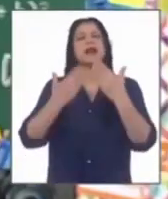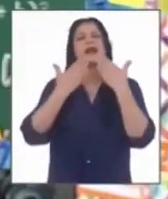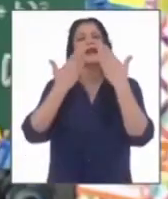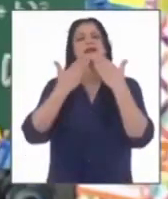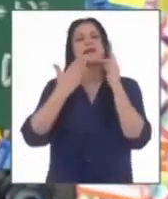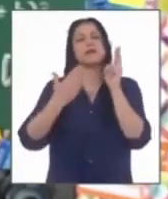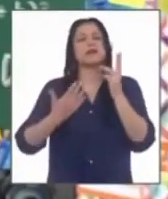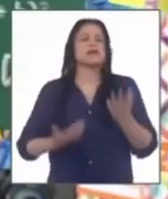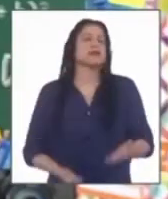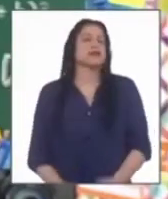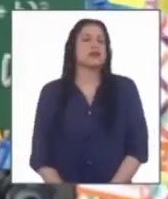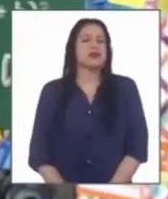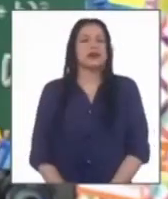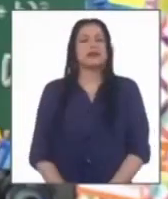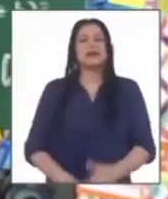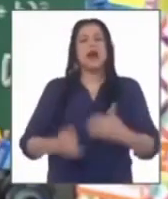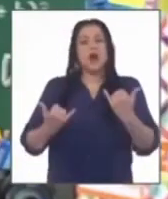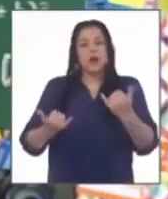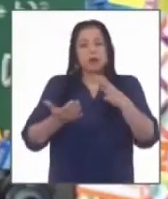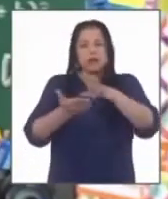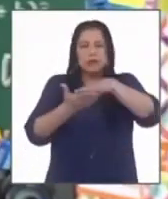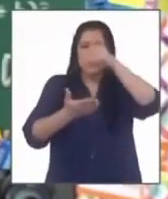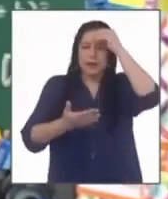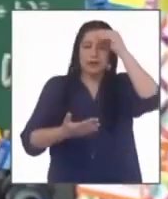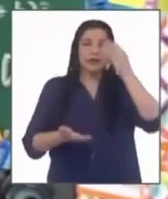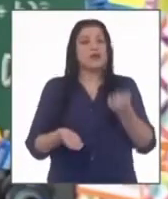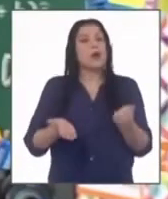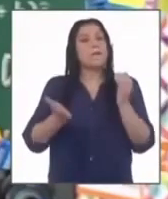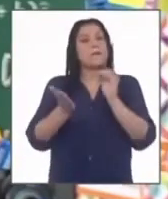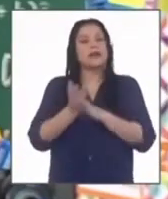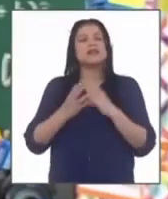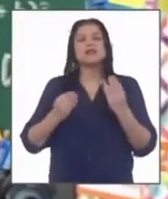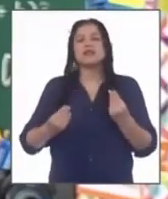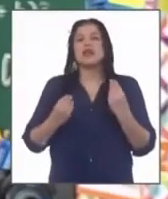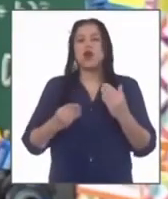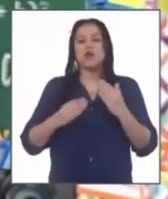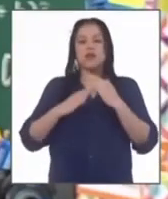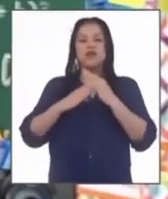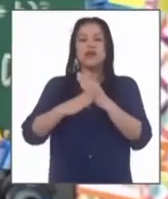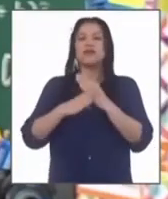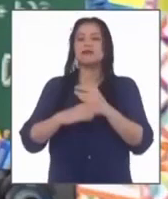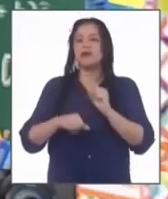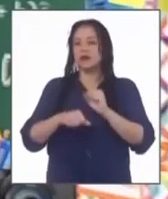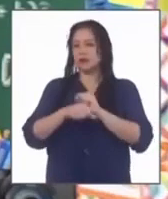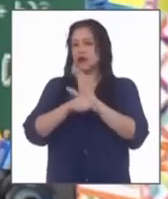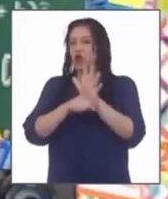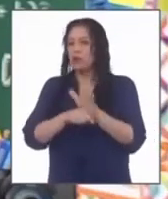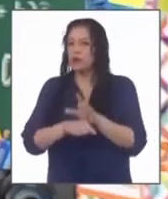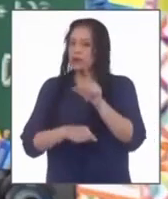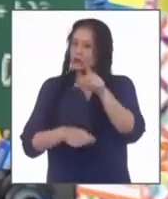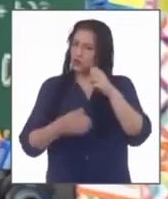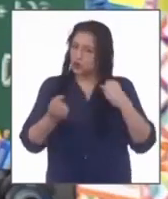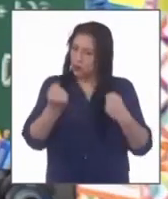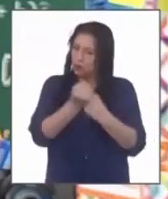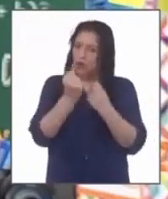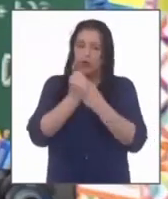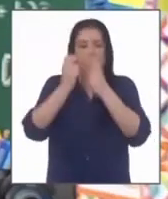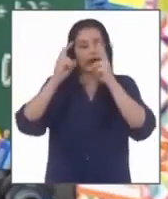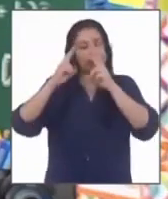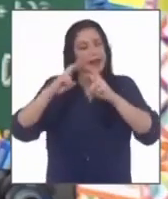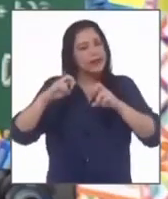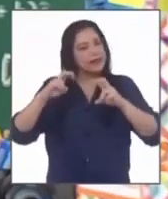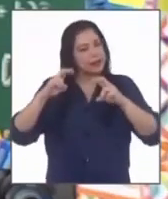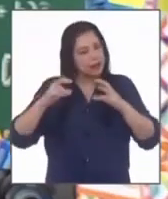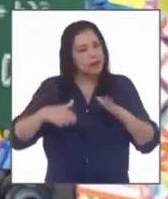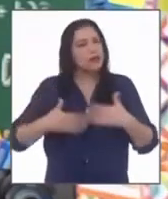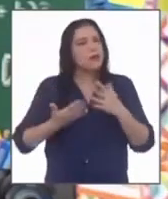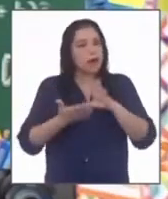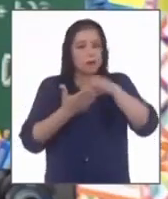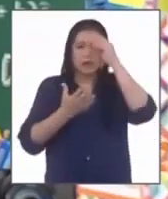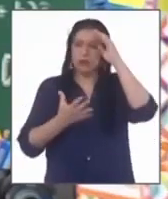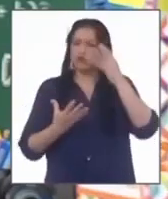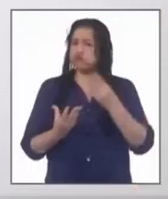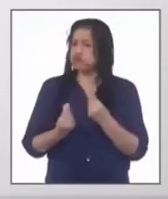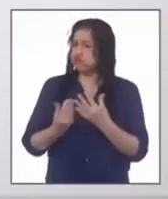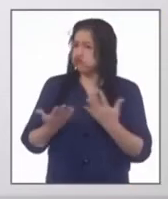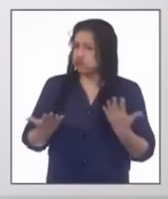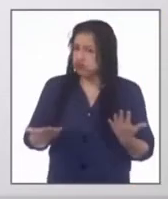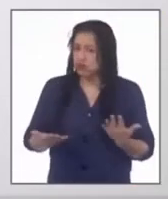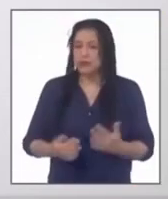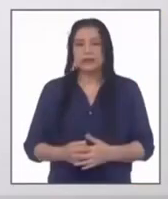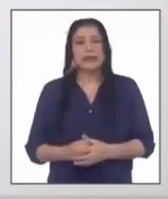Gracias, profesora Gisela. Hemos aprendido algo más de cómo enfrentar la pandemia y con su apoyo en el análisis pudimos aprender